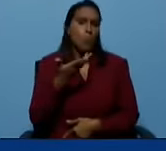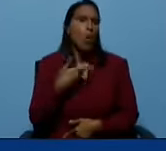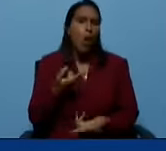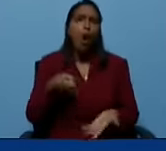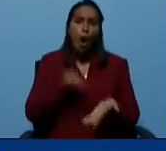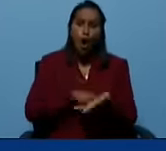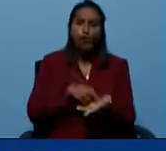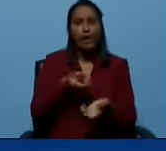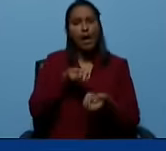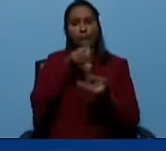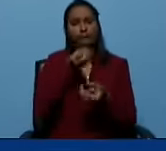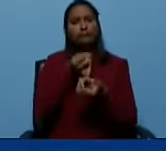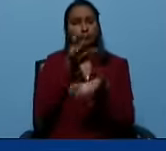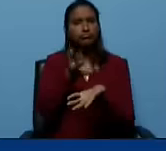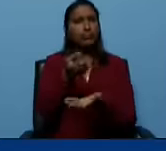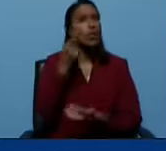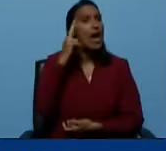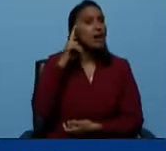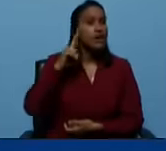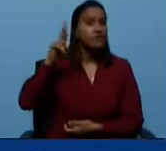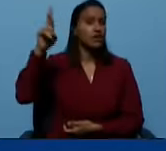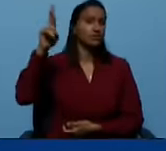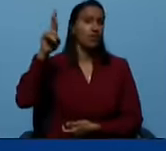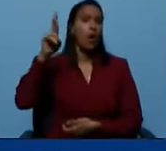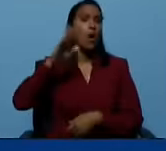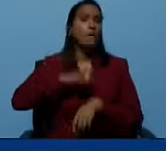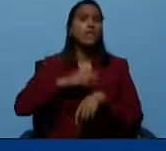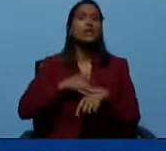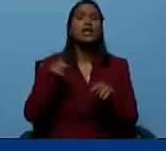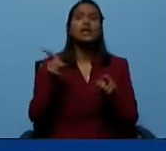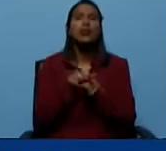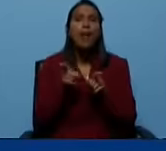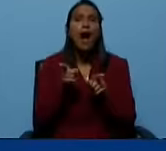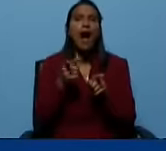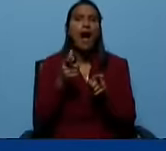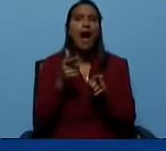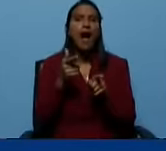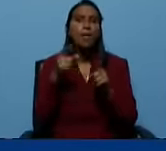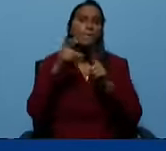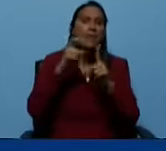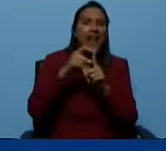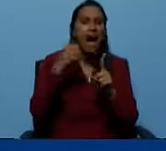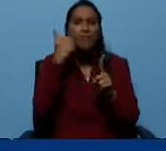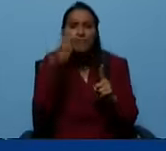aquí. Una reflexión fea, porque a nuestro pueblo no le gusta que yo diga esto.